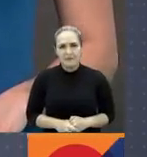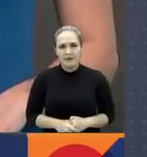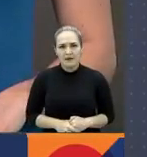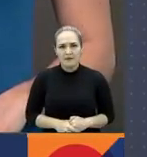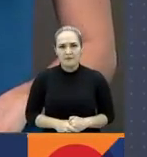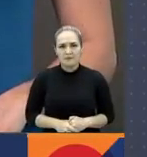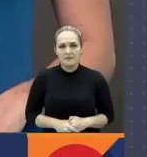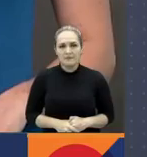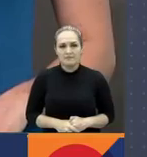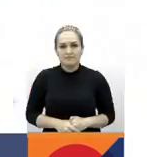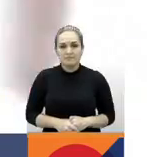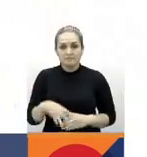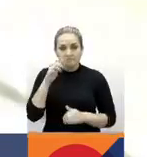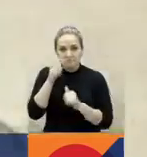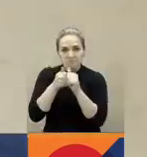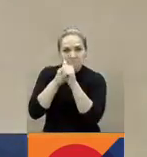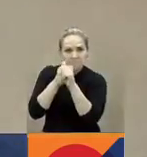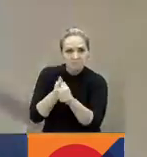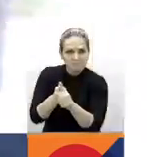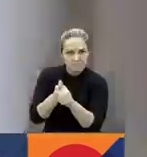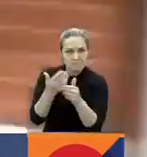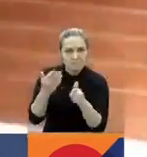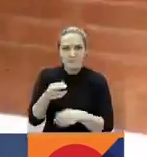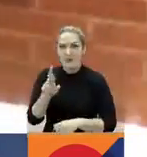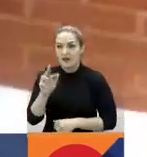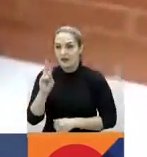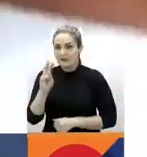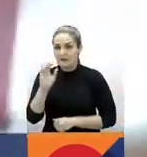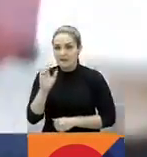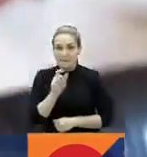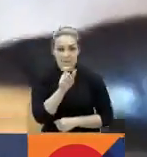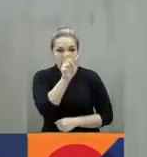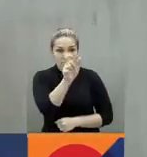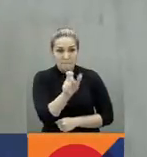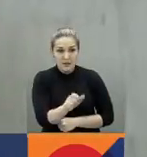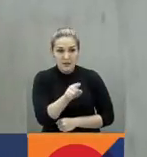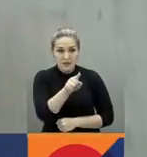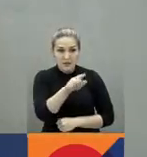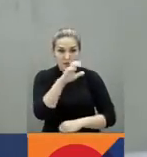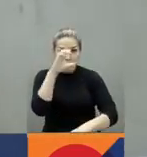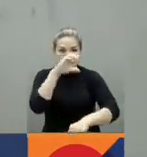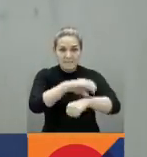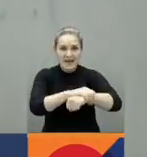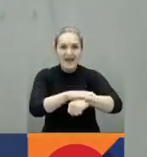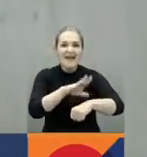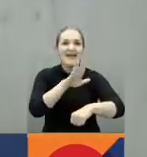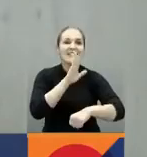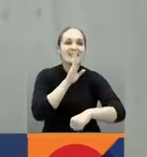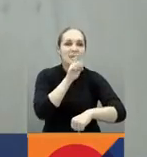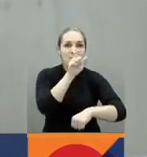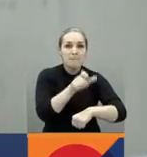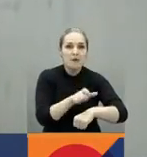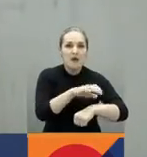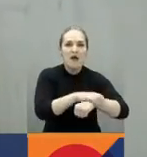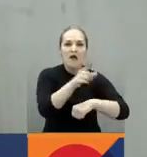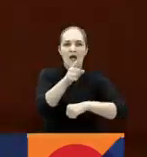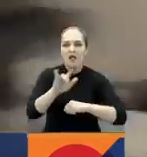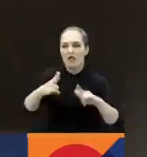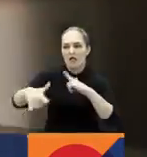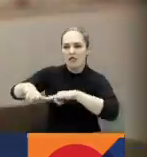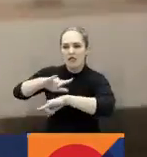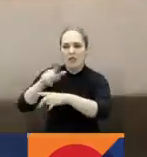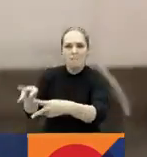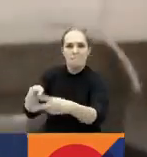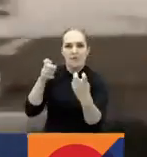Seguimiento en RTVC Noticias. Fue capturado el hombre señalado de haber estafado a la deportista olímpica Ingrid Valencia. El